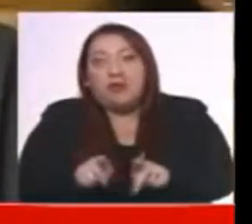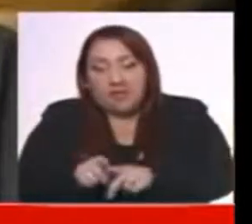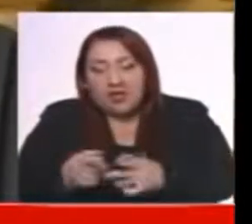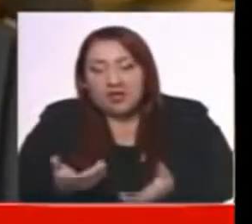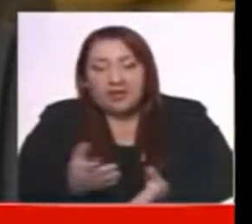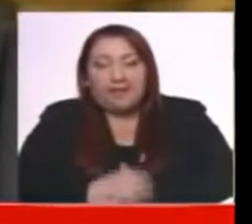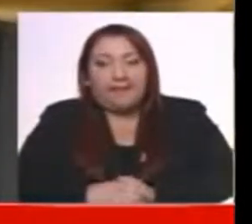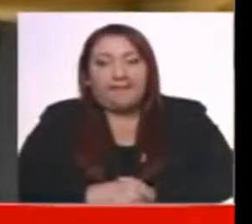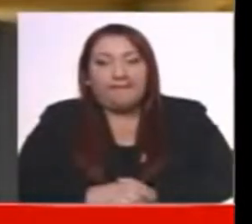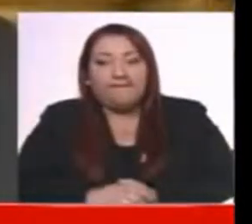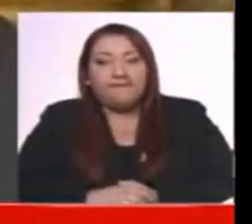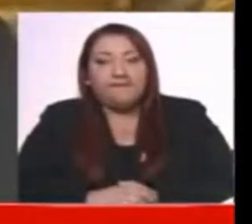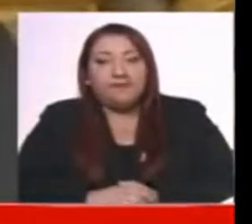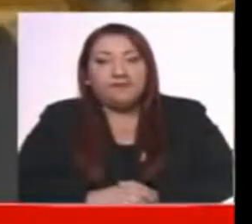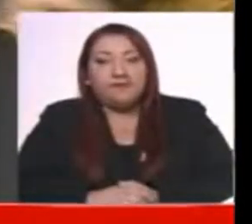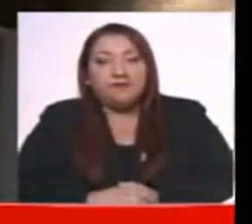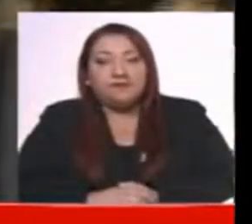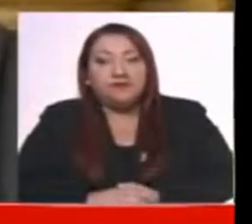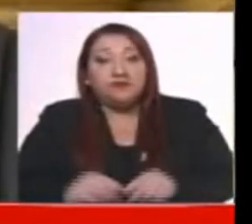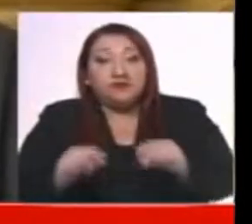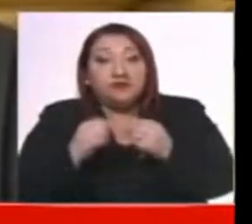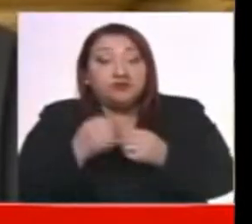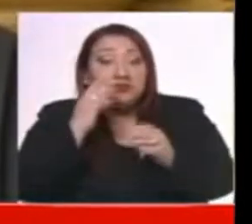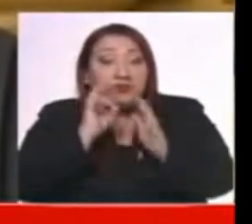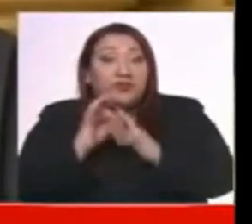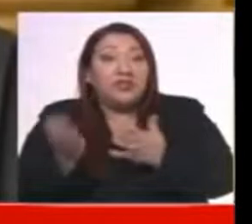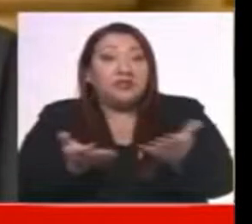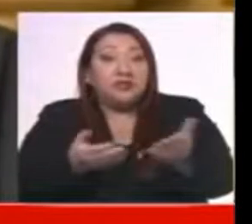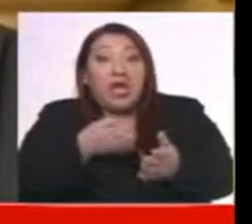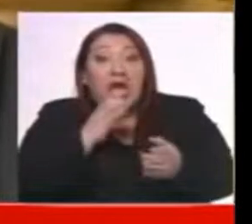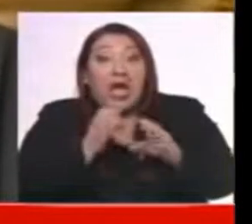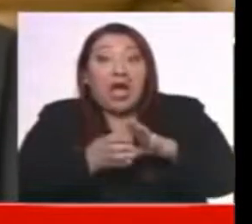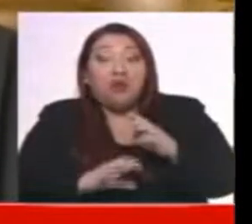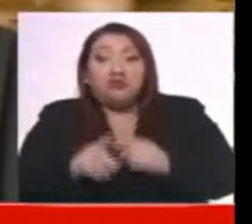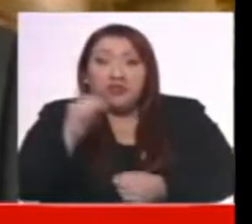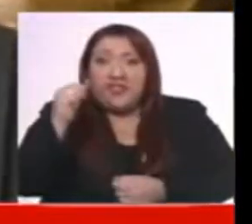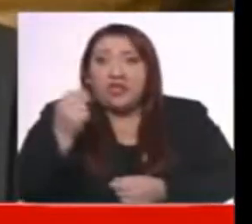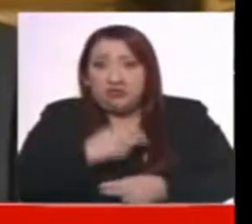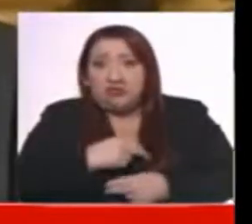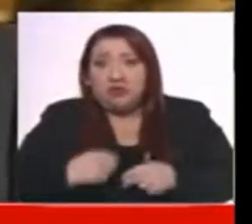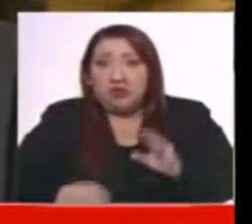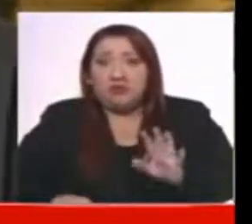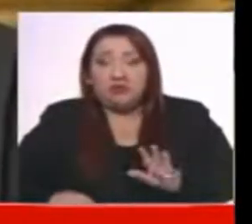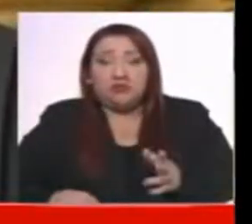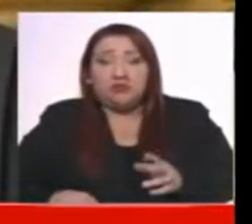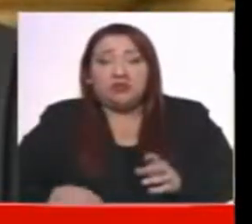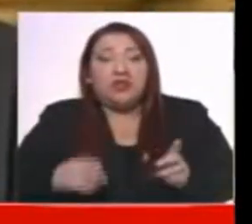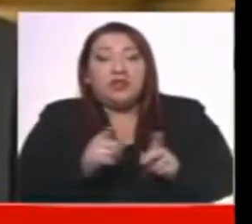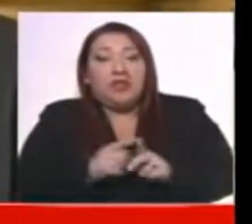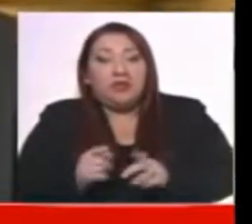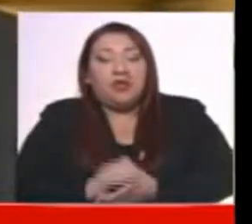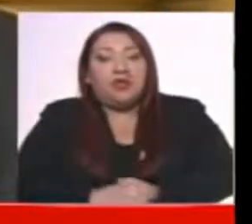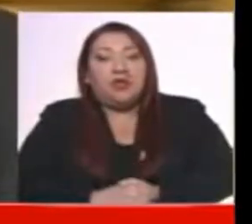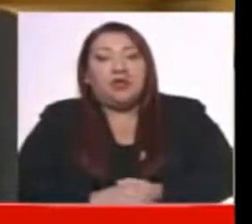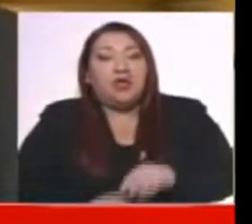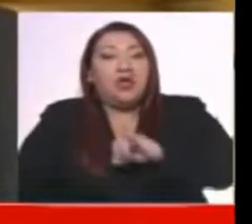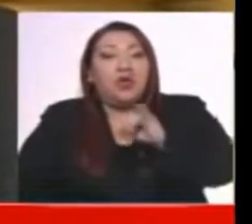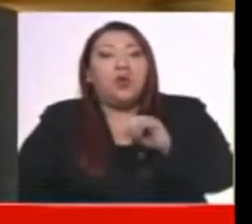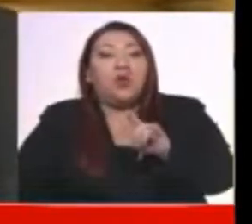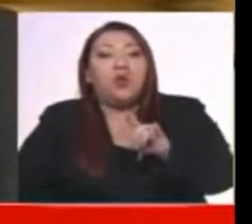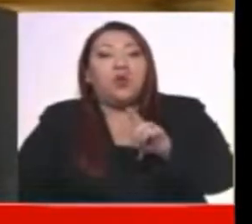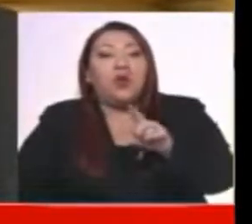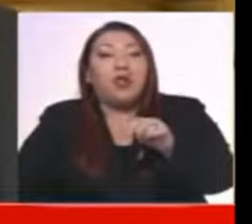el sector de, por ejemplo, del servicio de agua, que es un derecho humano. En el caso de Juliaca,